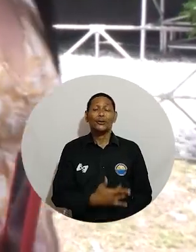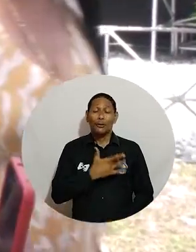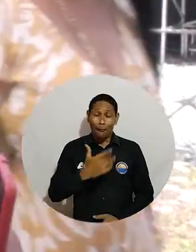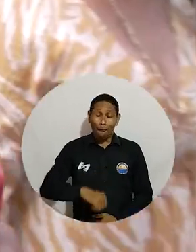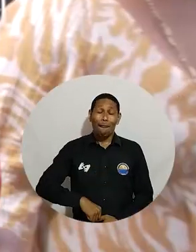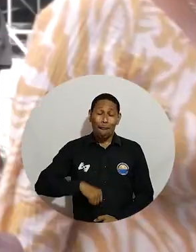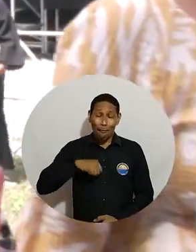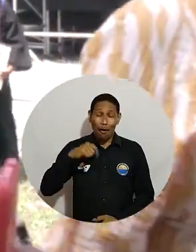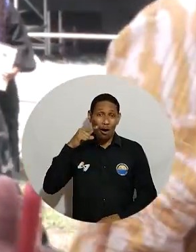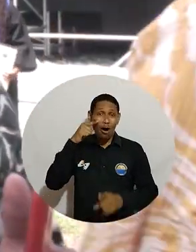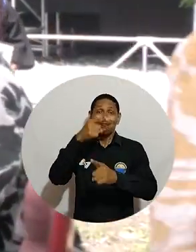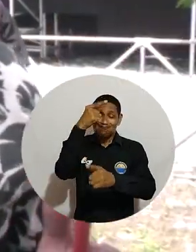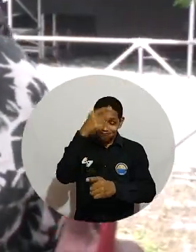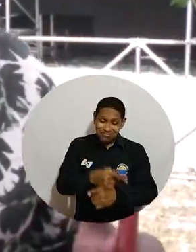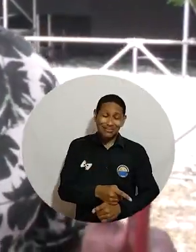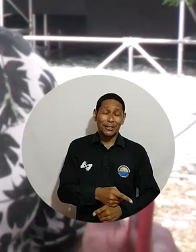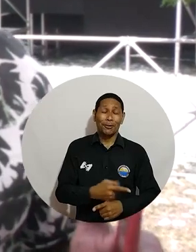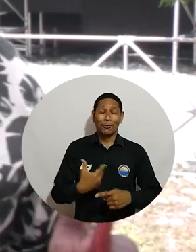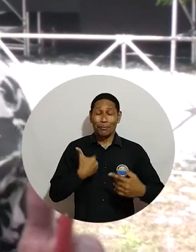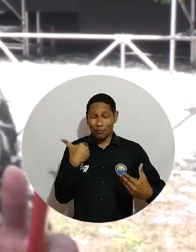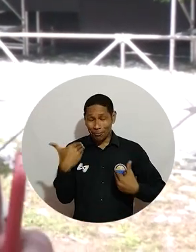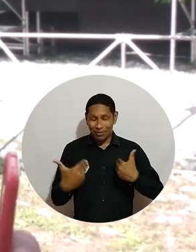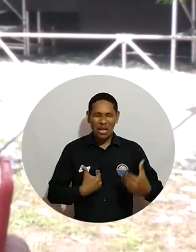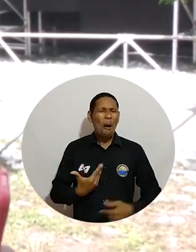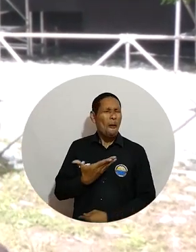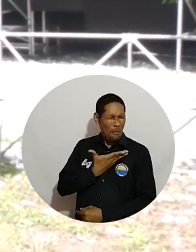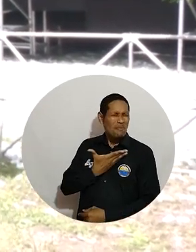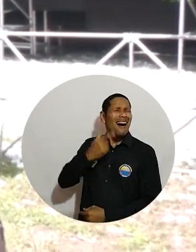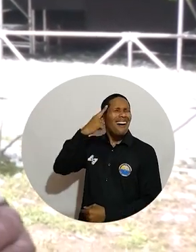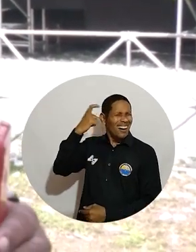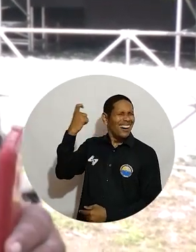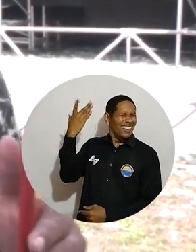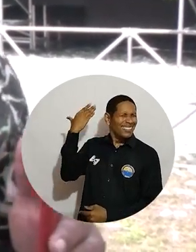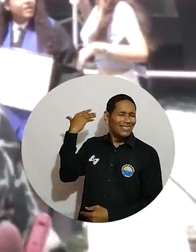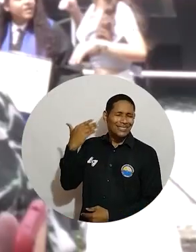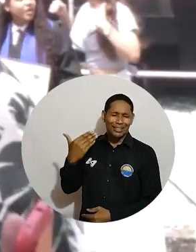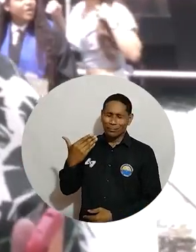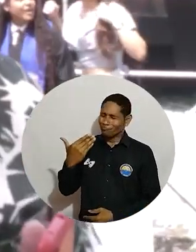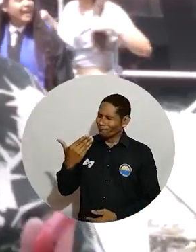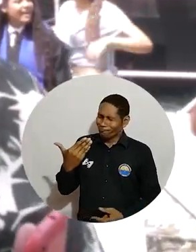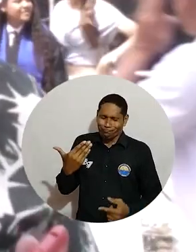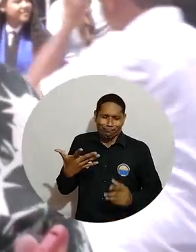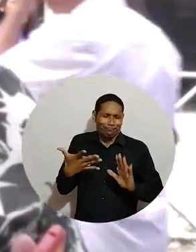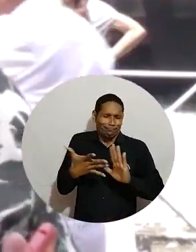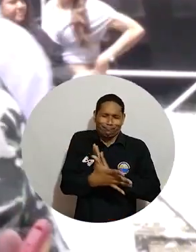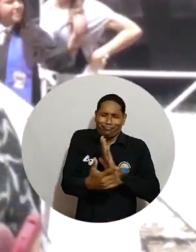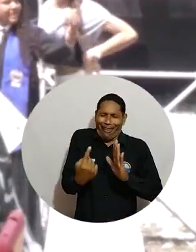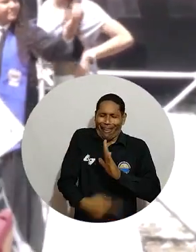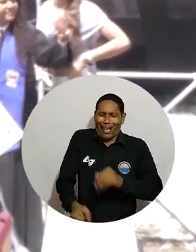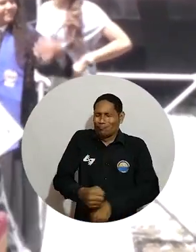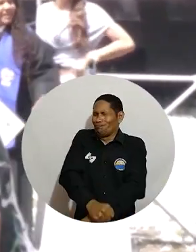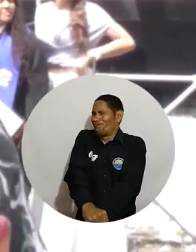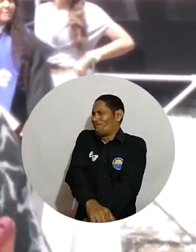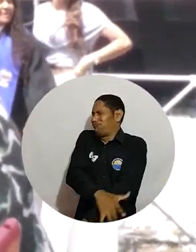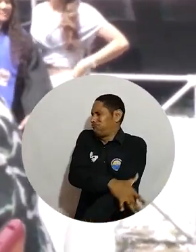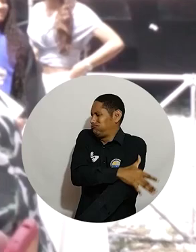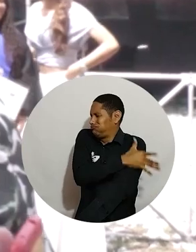Orgulloso porque se logró el objetivo. Muy contento porque este fue un sueño de mi madre, sin palabras, hermano, porque